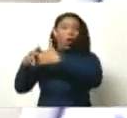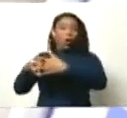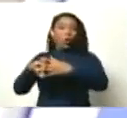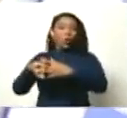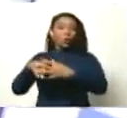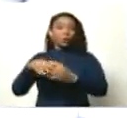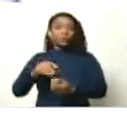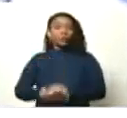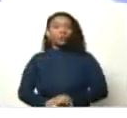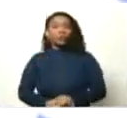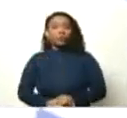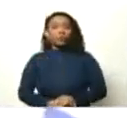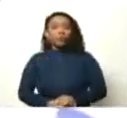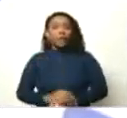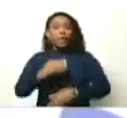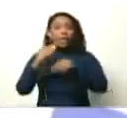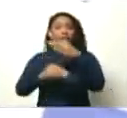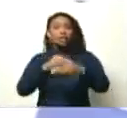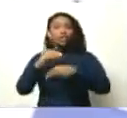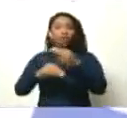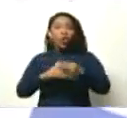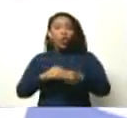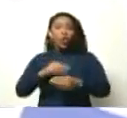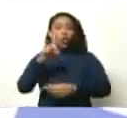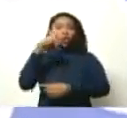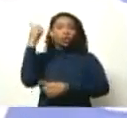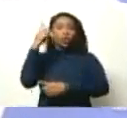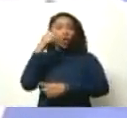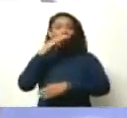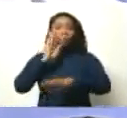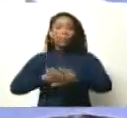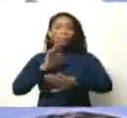Norteamérica, cometió un solo delito.